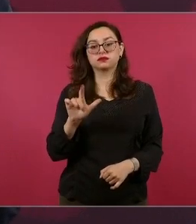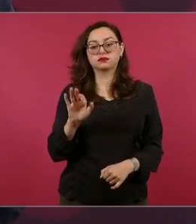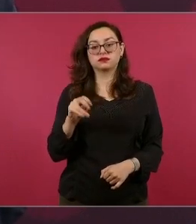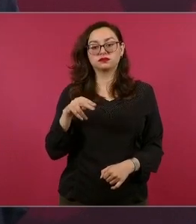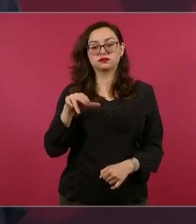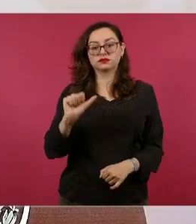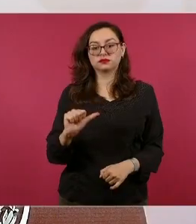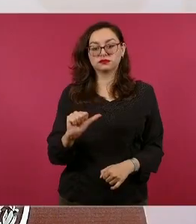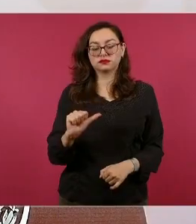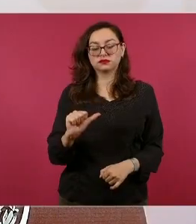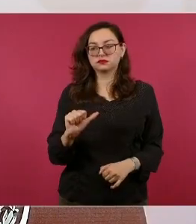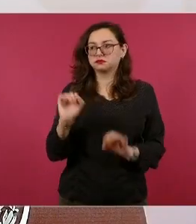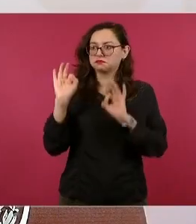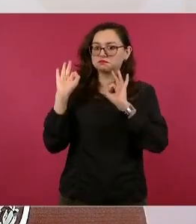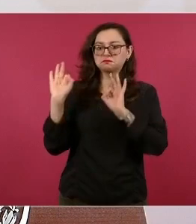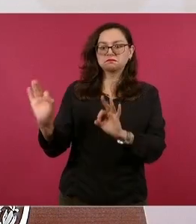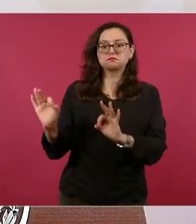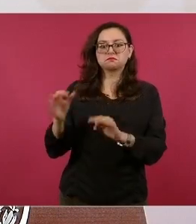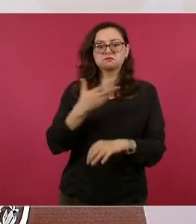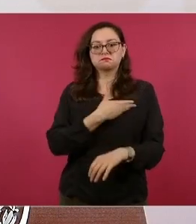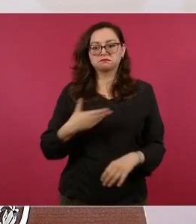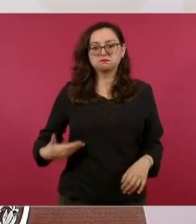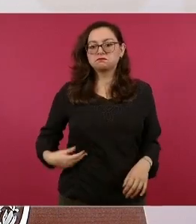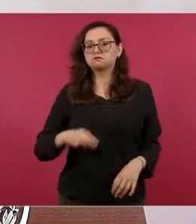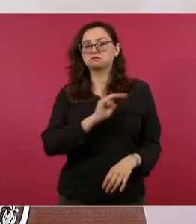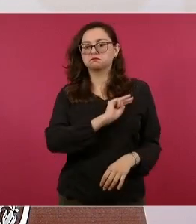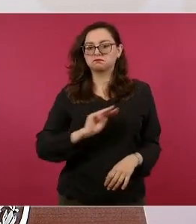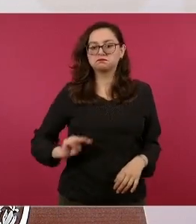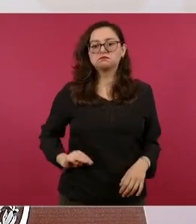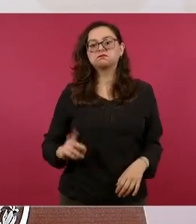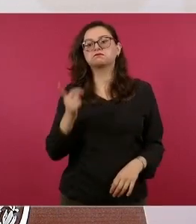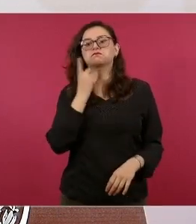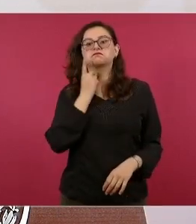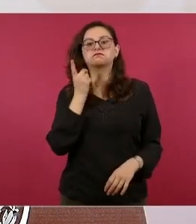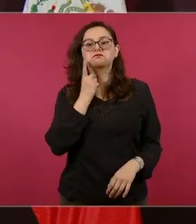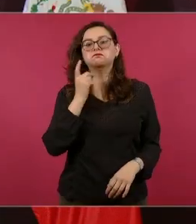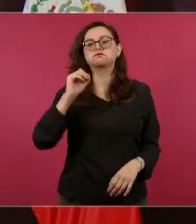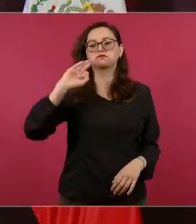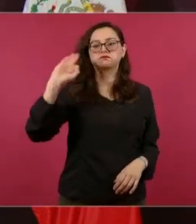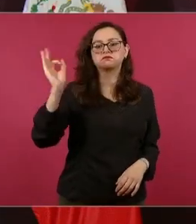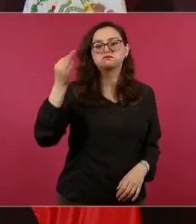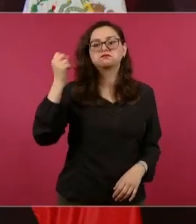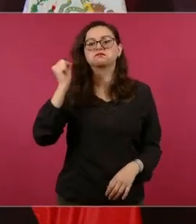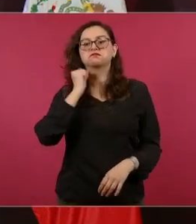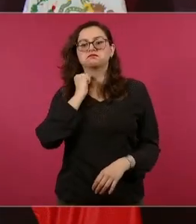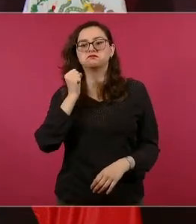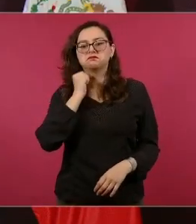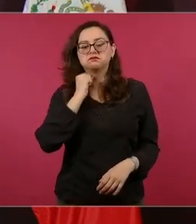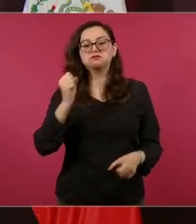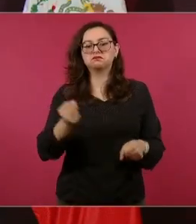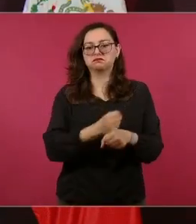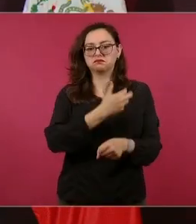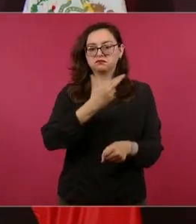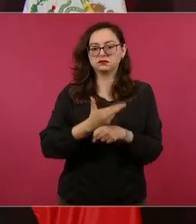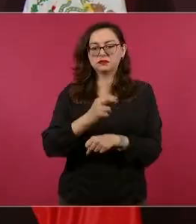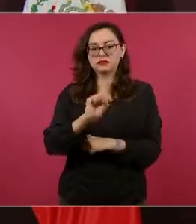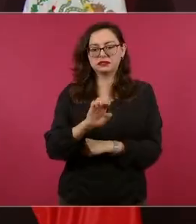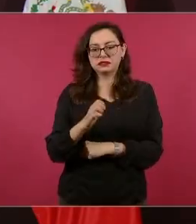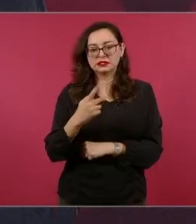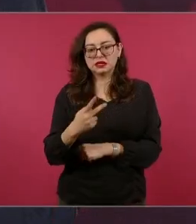presidenta municipal, diputada federal, senadora, secretaria de Educación y ahora